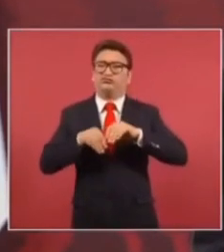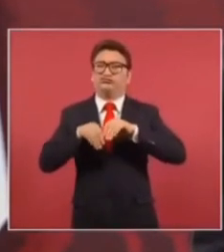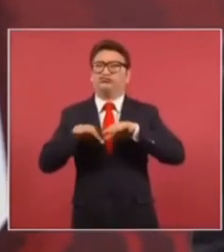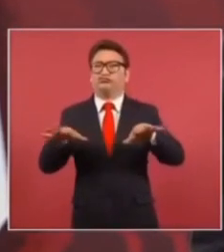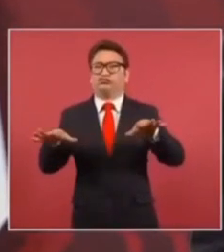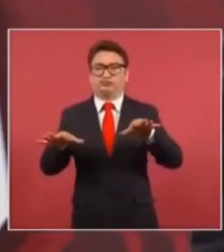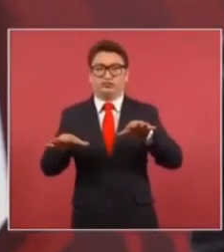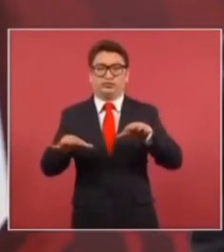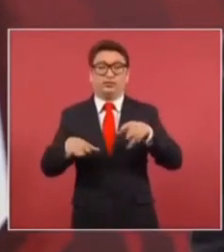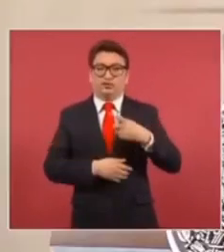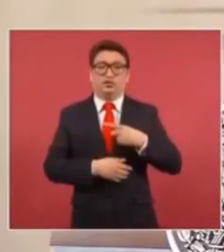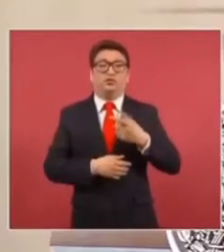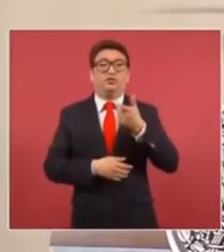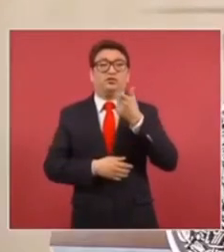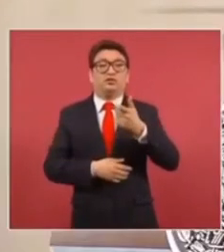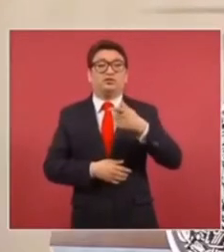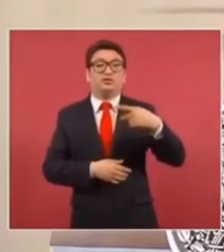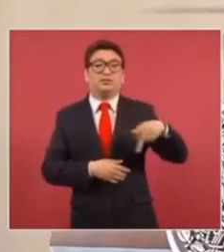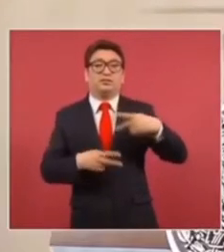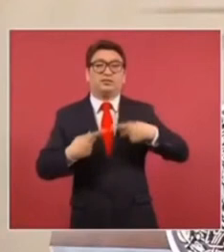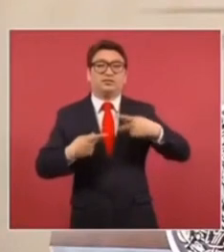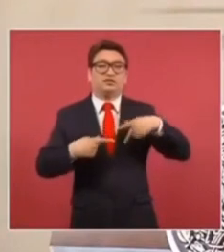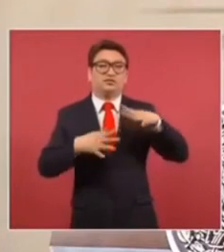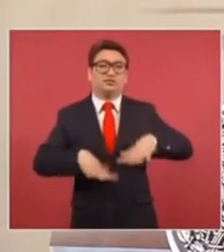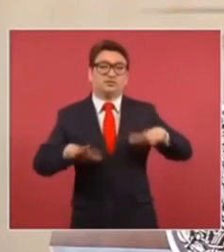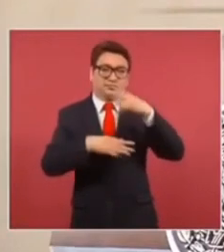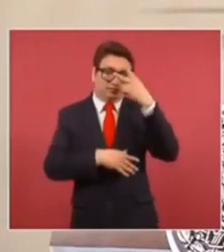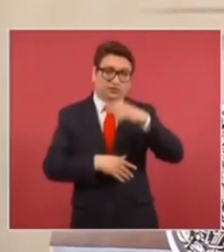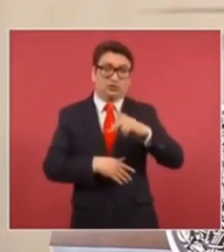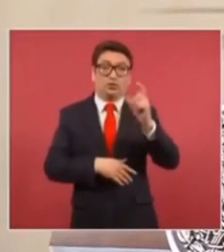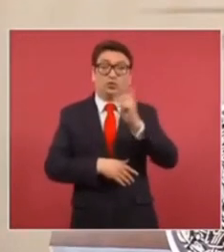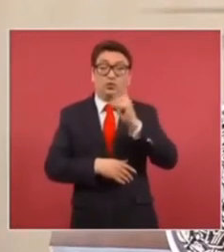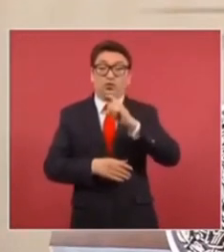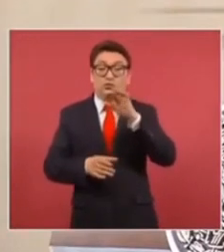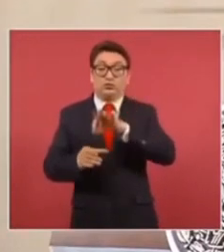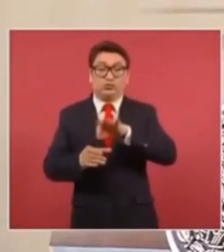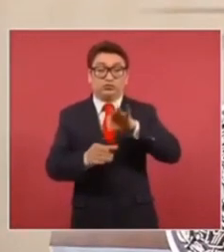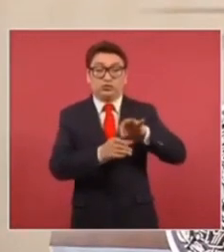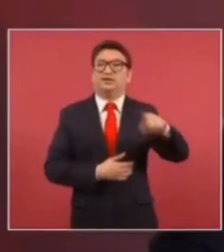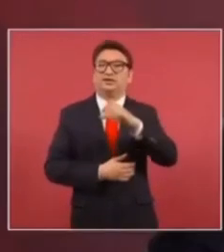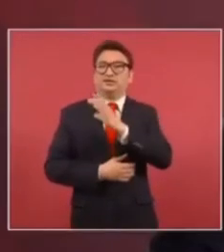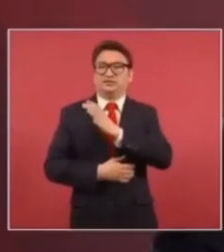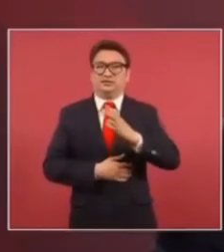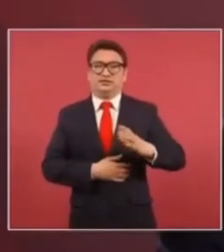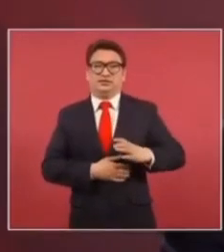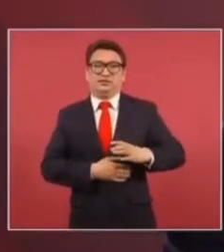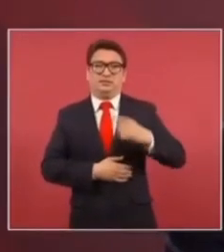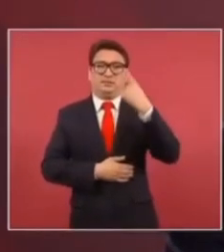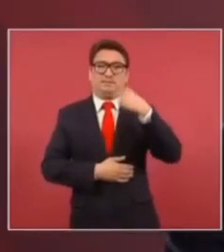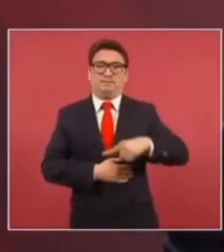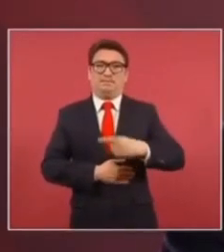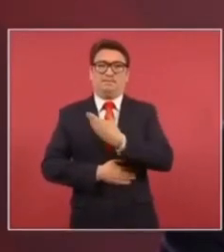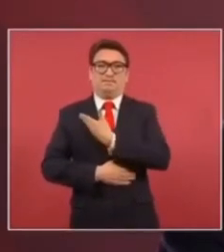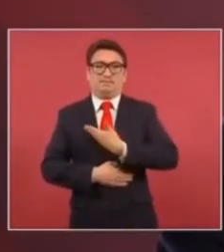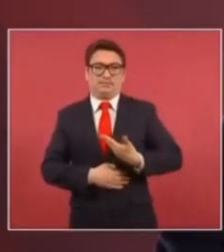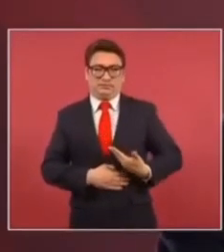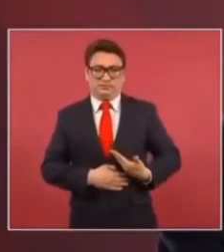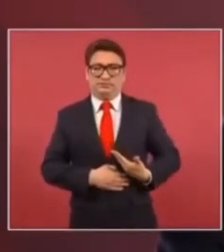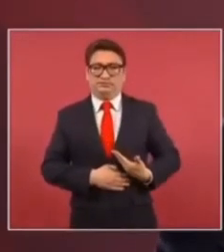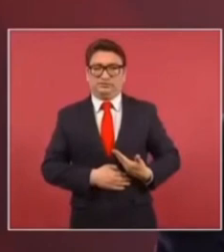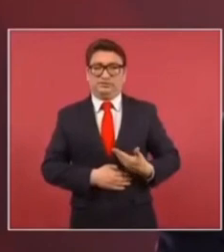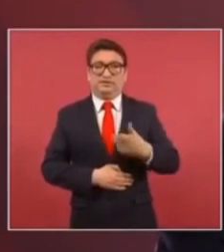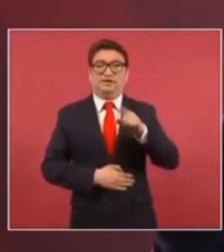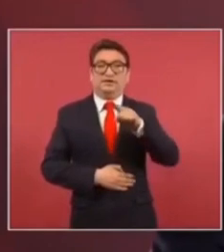cantidad pues muy importante que ahora se destinan los programas de bienestar que pues de cierta forma además de representar una justicia